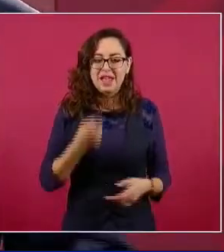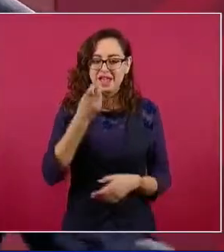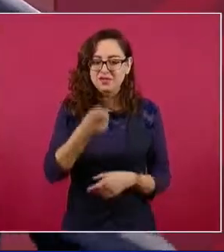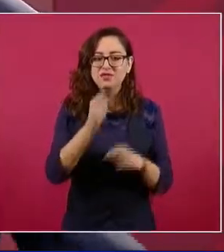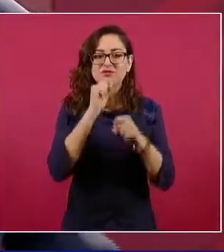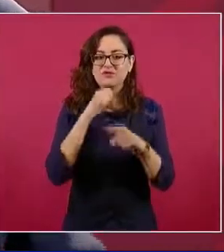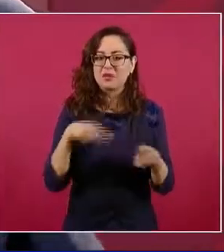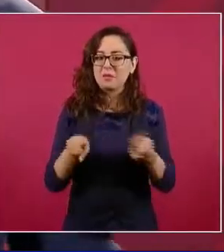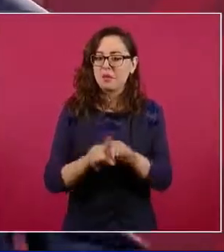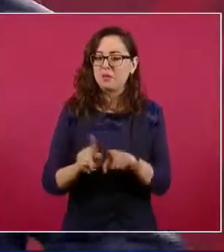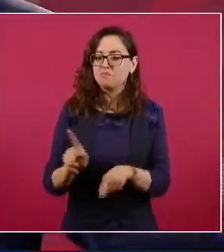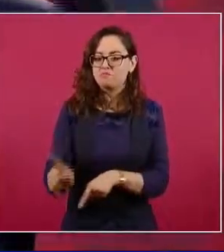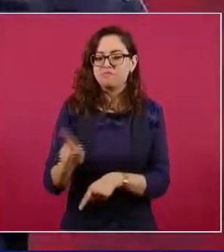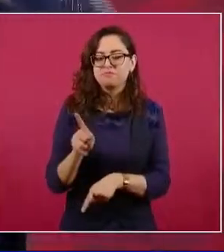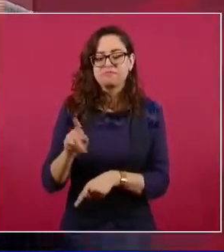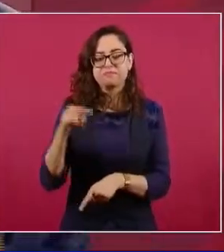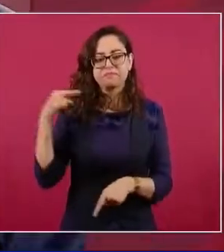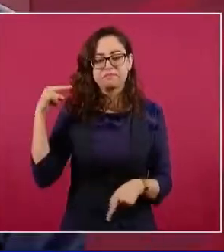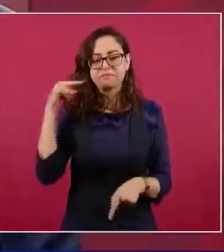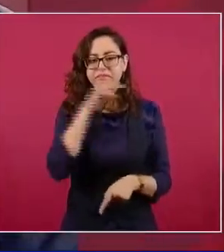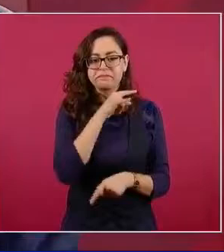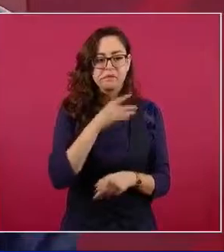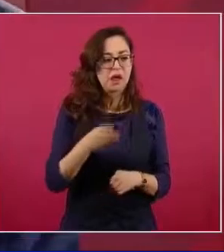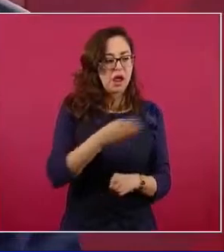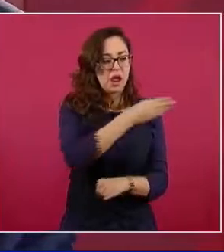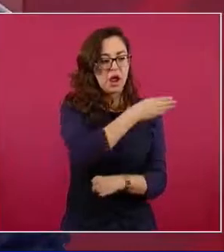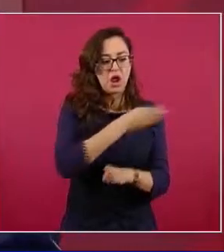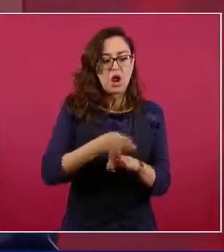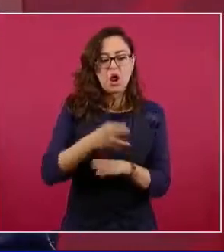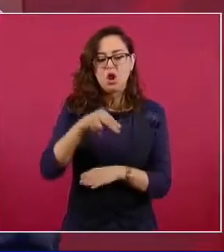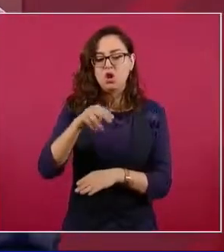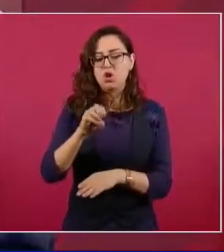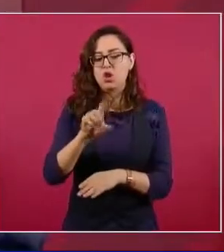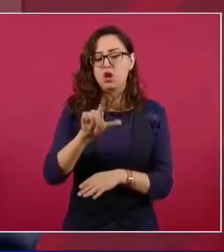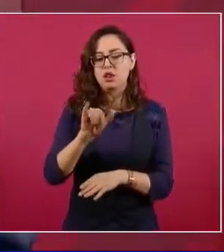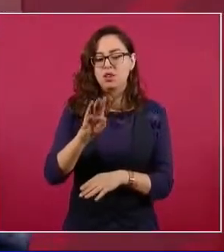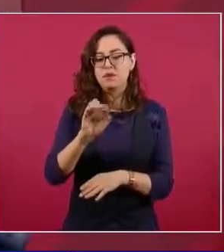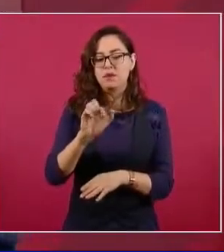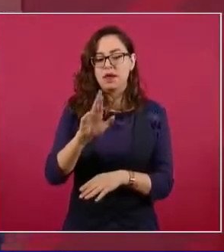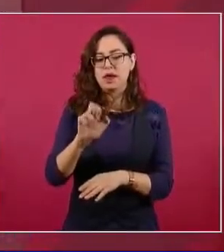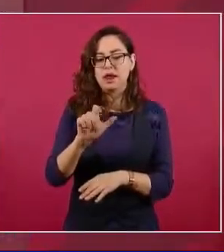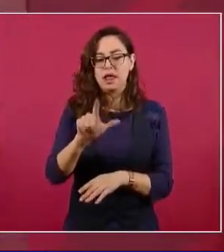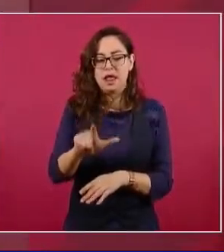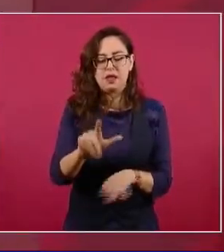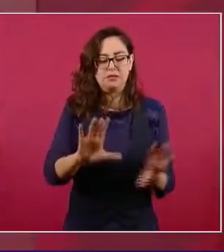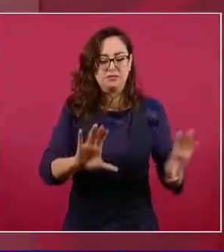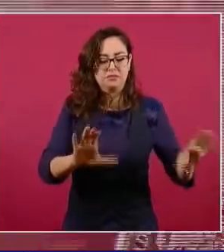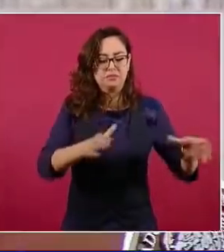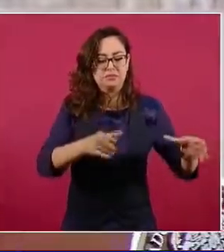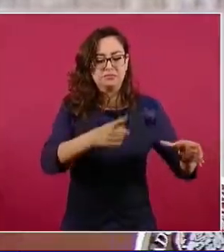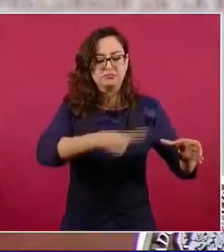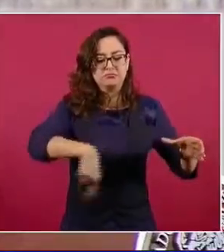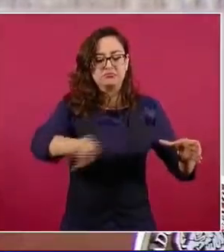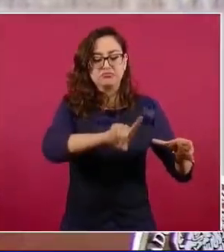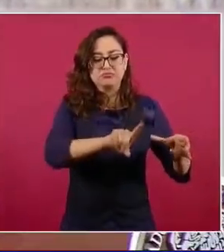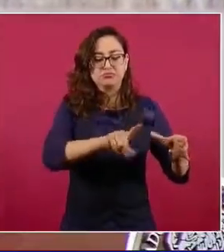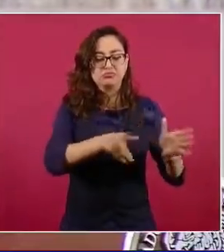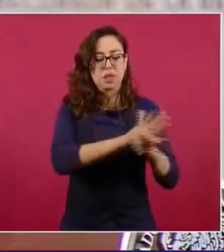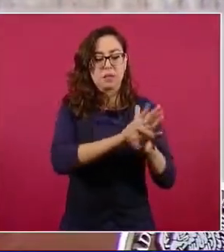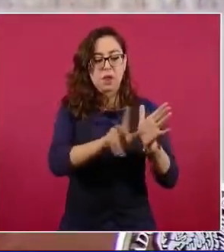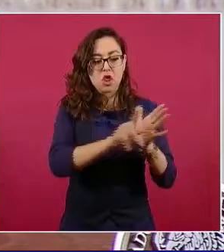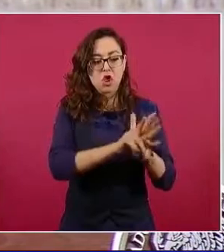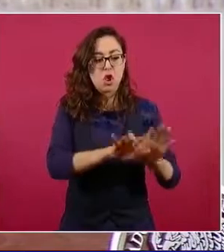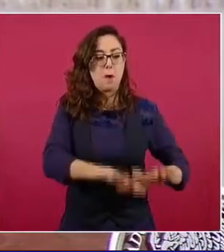de que durante todo el periodo neoliberal estuvieron los intelectuales orgánicos, los